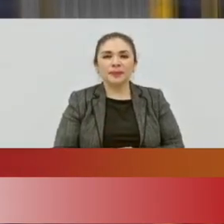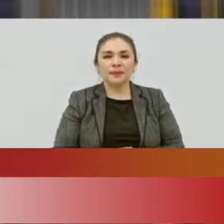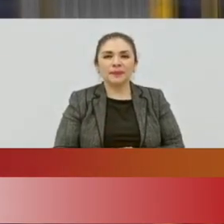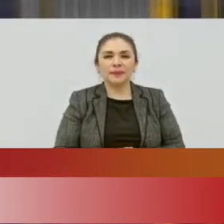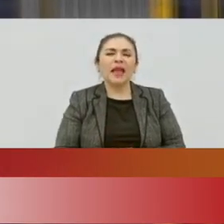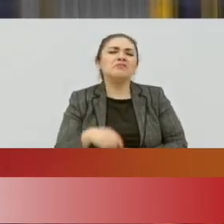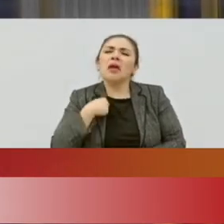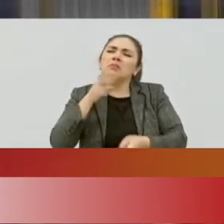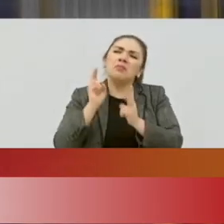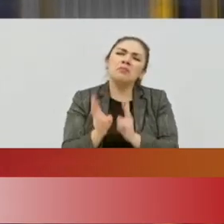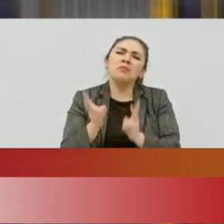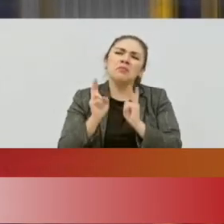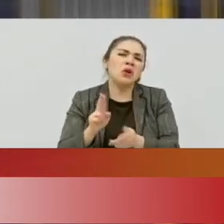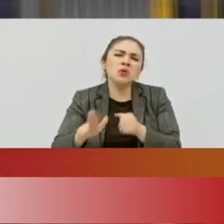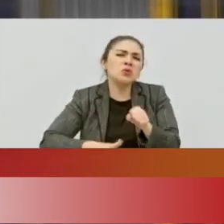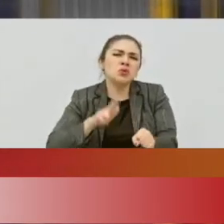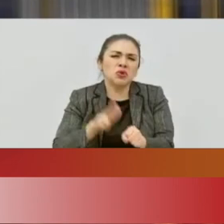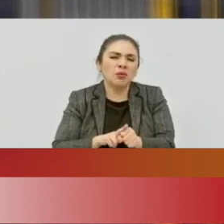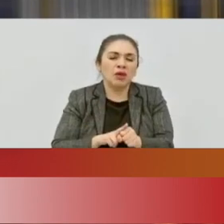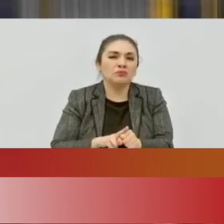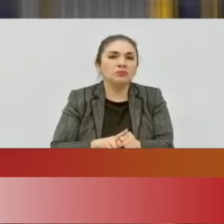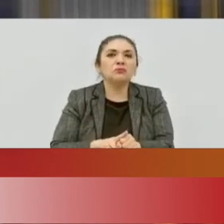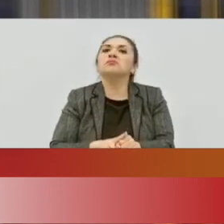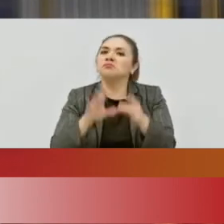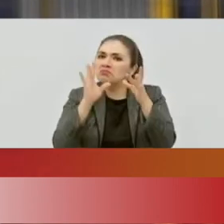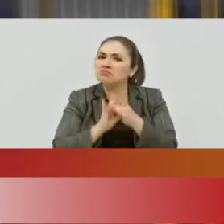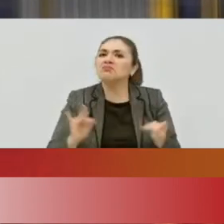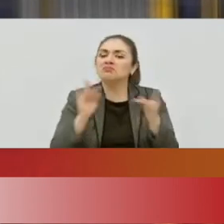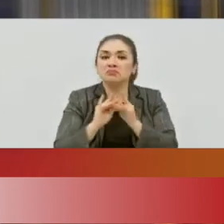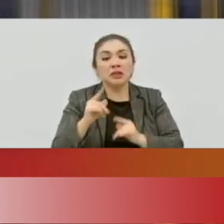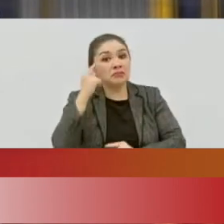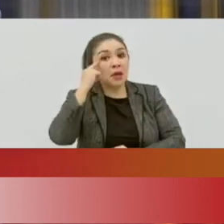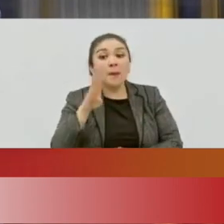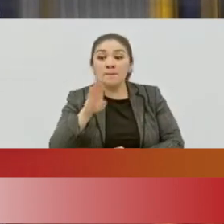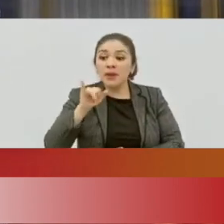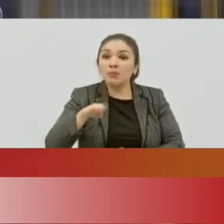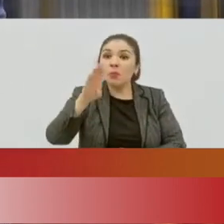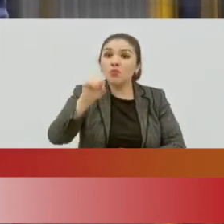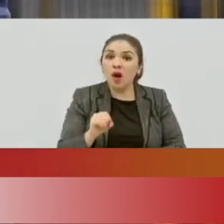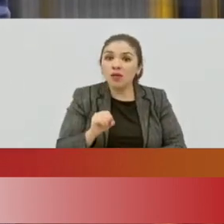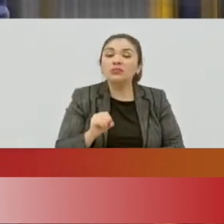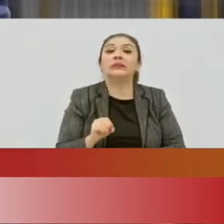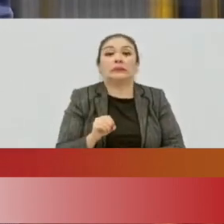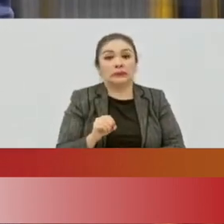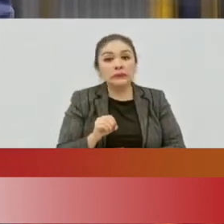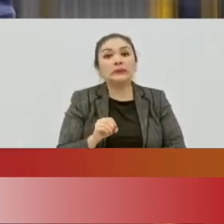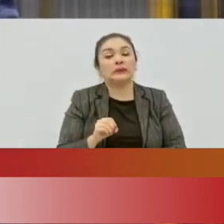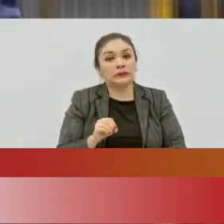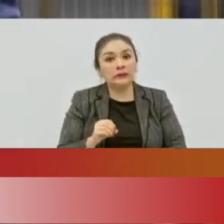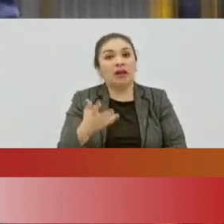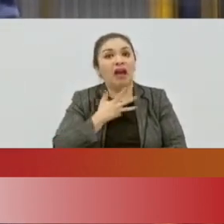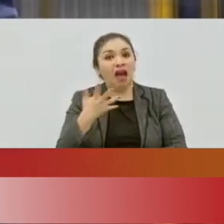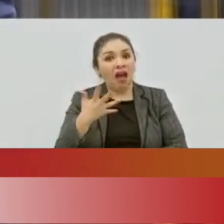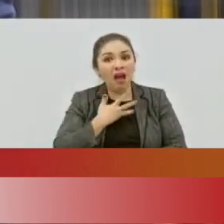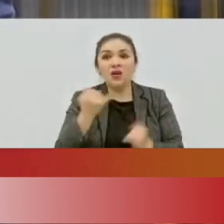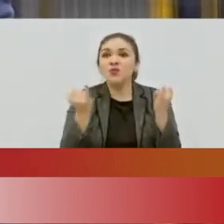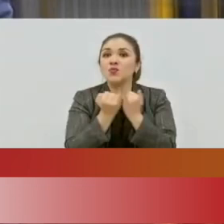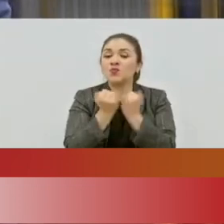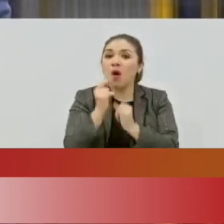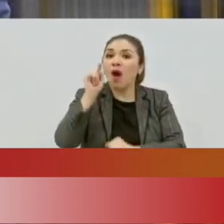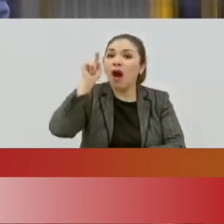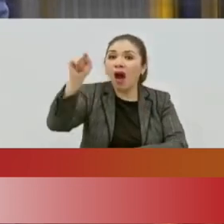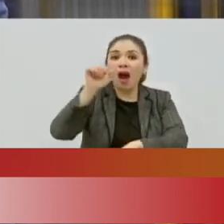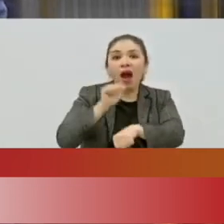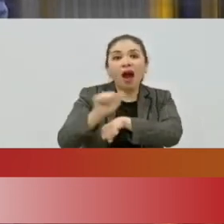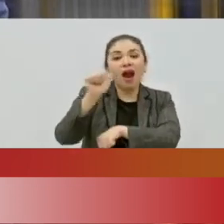a la plática Bimbo, que tienen presencia